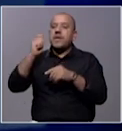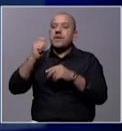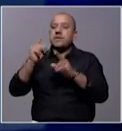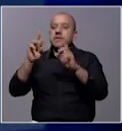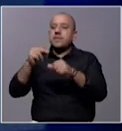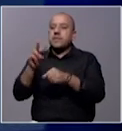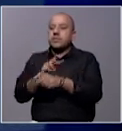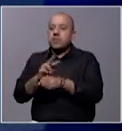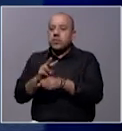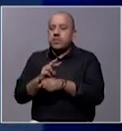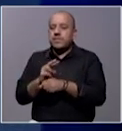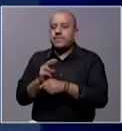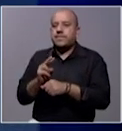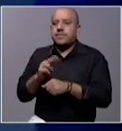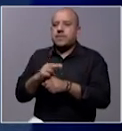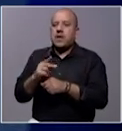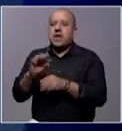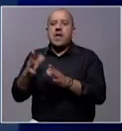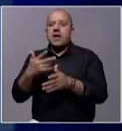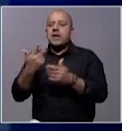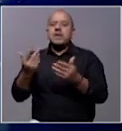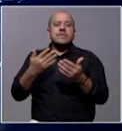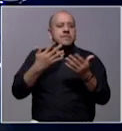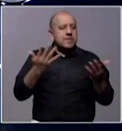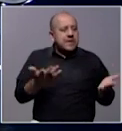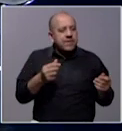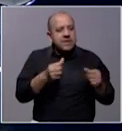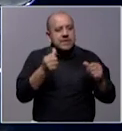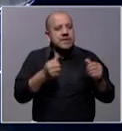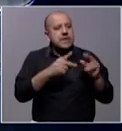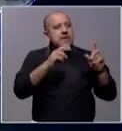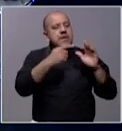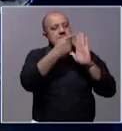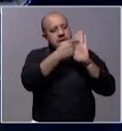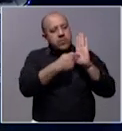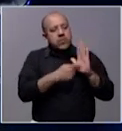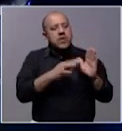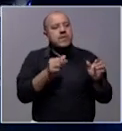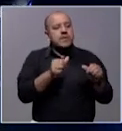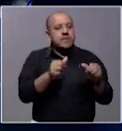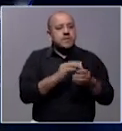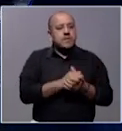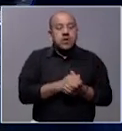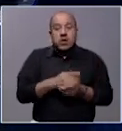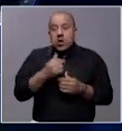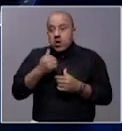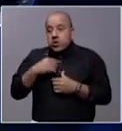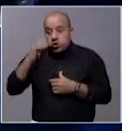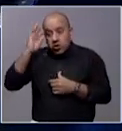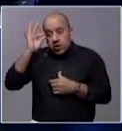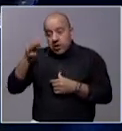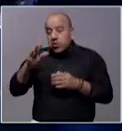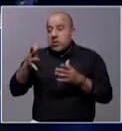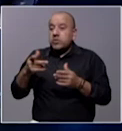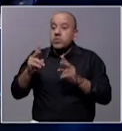seguridad pública que me digas si tenés dos o tres líneas puede implicar esto esta declaración bueno yo creo que es una señal